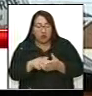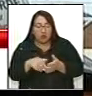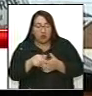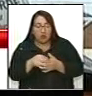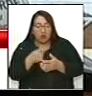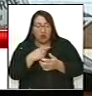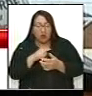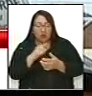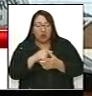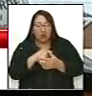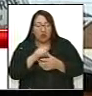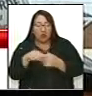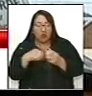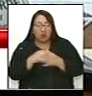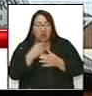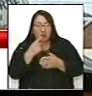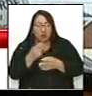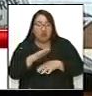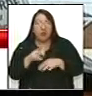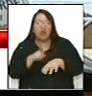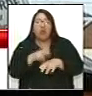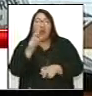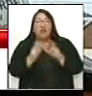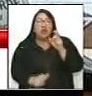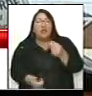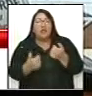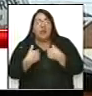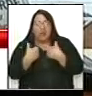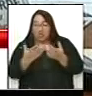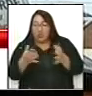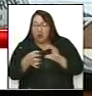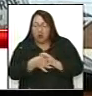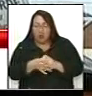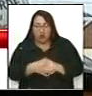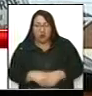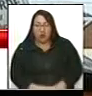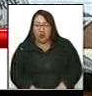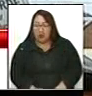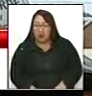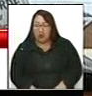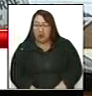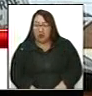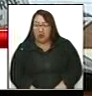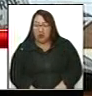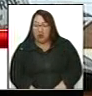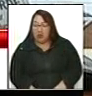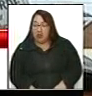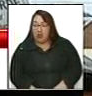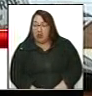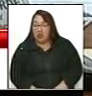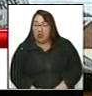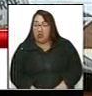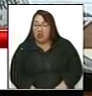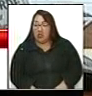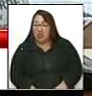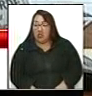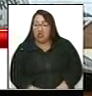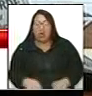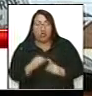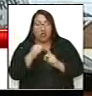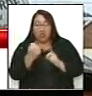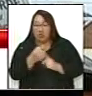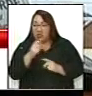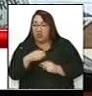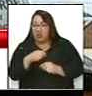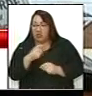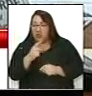Y la actitud es el desarrollo como persona que tenemos de la mano de la aptitud para poder alcanzar las metas que nos proponemos. La sociedad